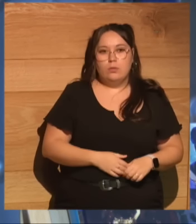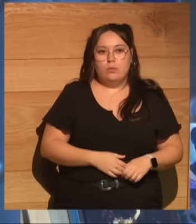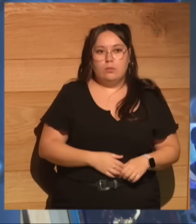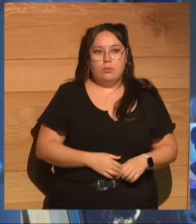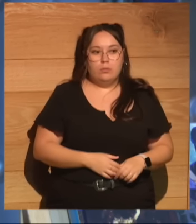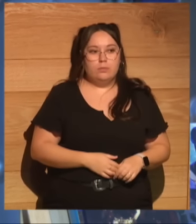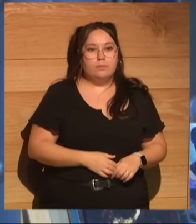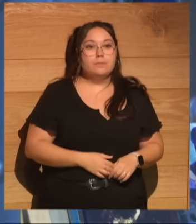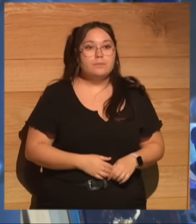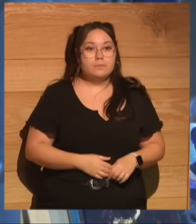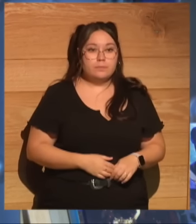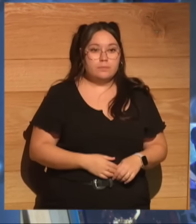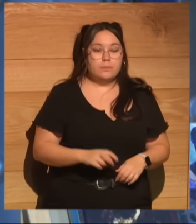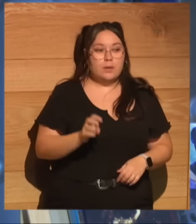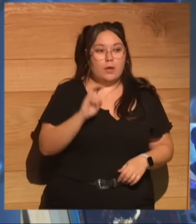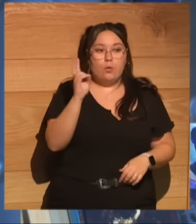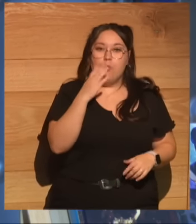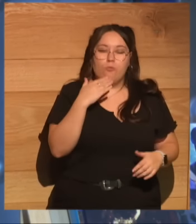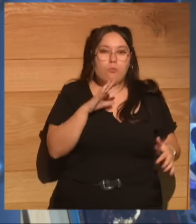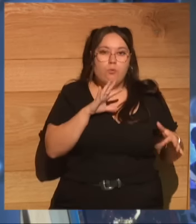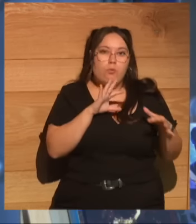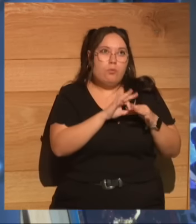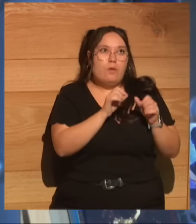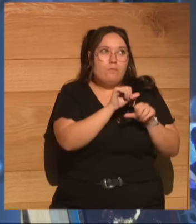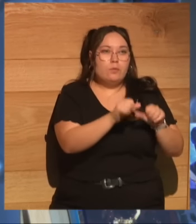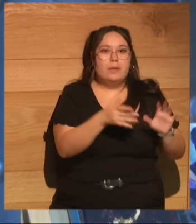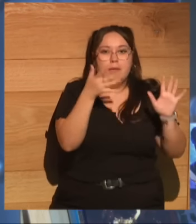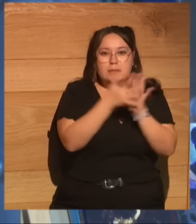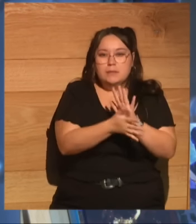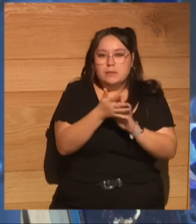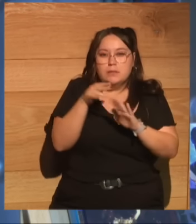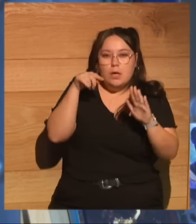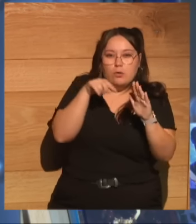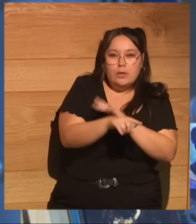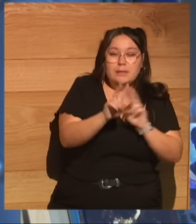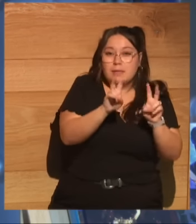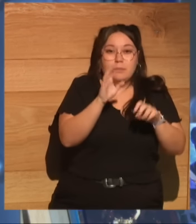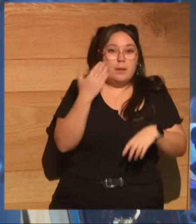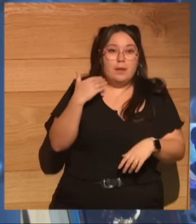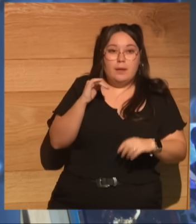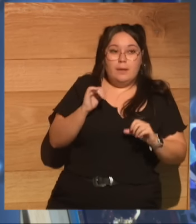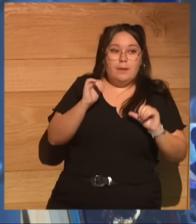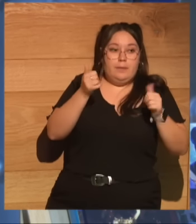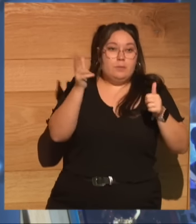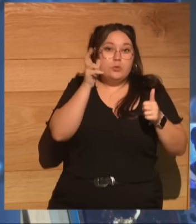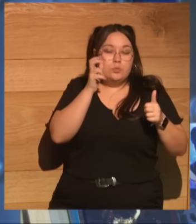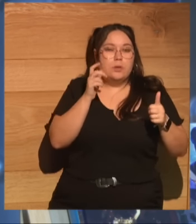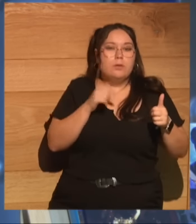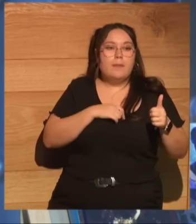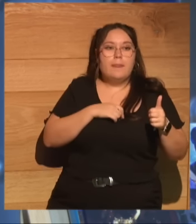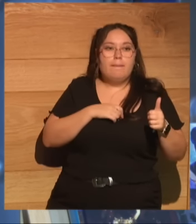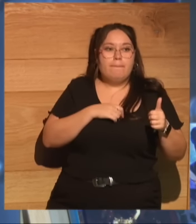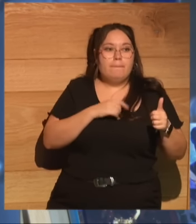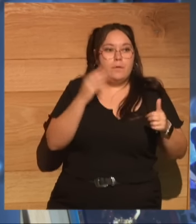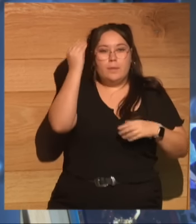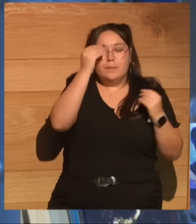a través de otras películas, bueno, porque ahí hay una comunión en su forma de desarrollar. Ese tema que empezábamos a ir ahora en las aventuras de Pee-wee Herman nos hace